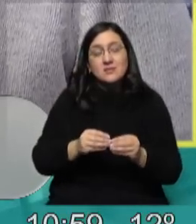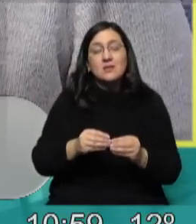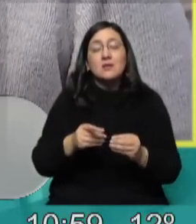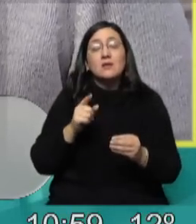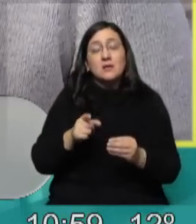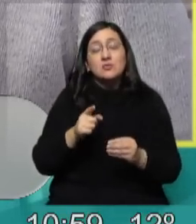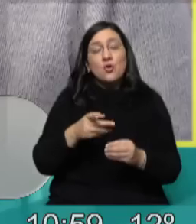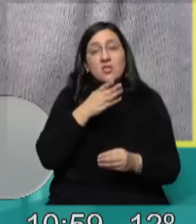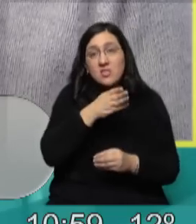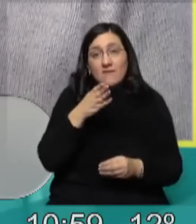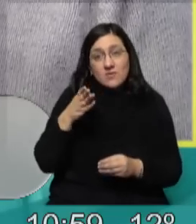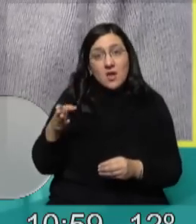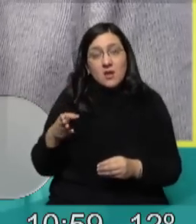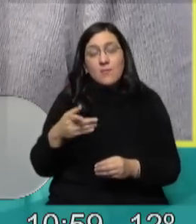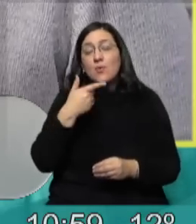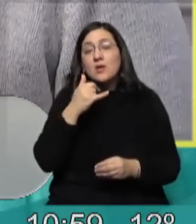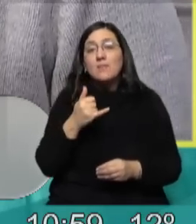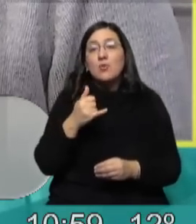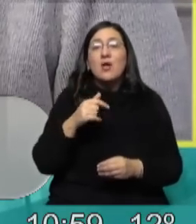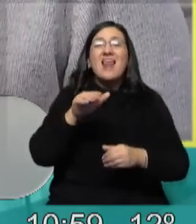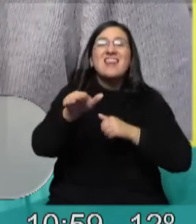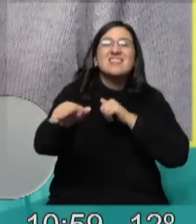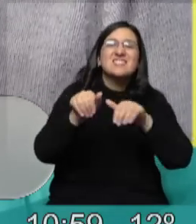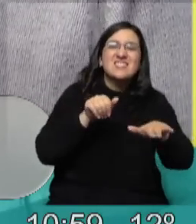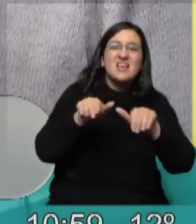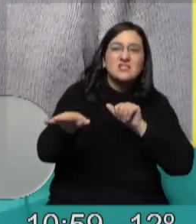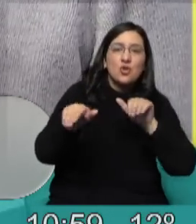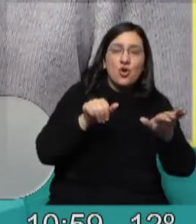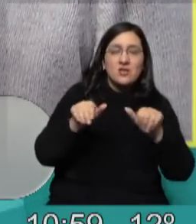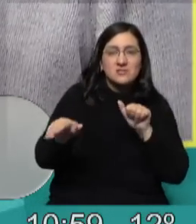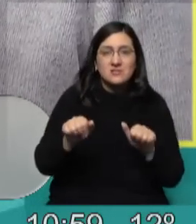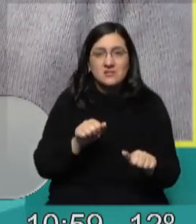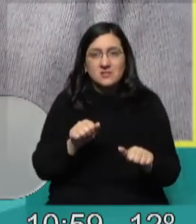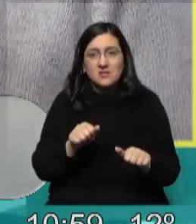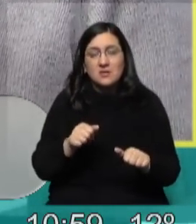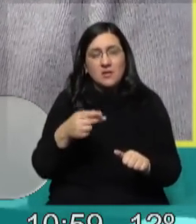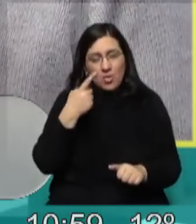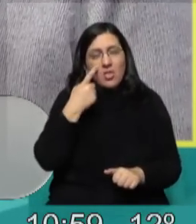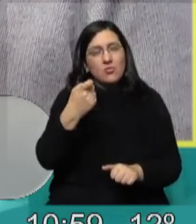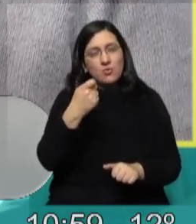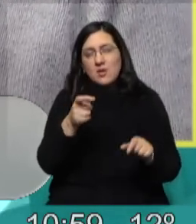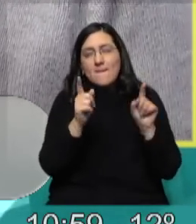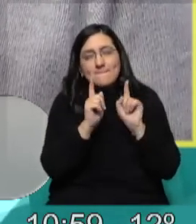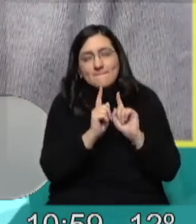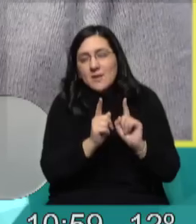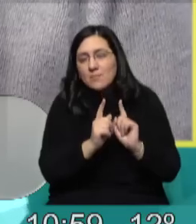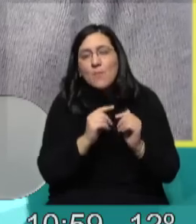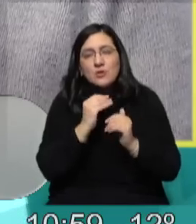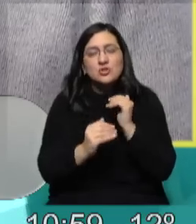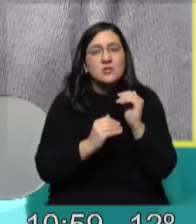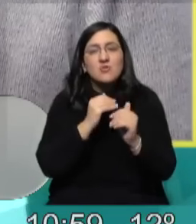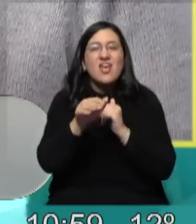casos y muy importantes que tiene que ver con licitaciones. También estamos viendo, estamos observando este mismo procedimiento